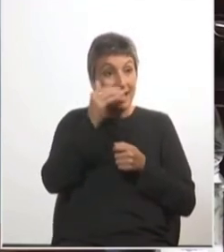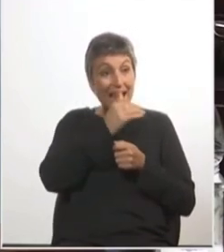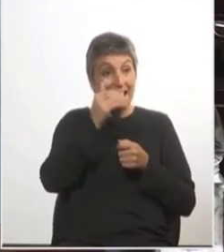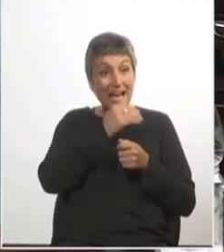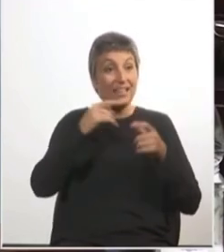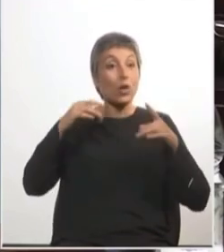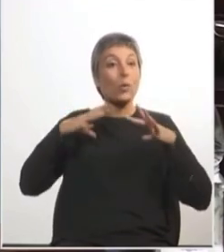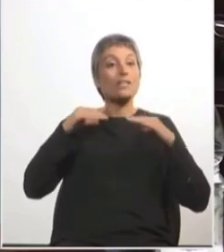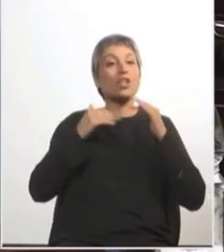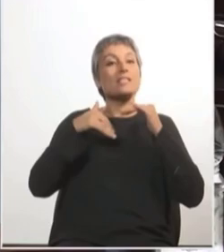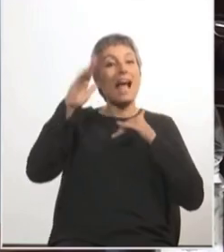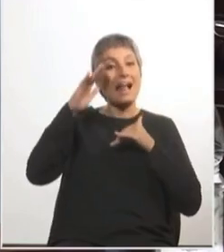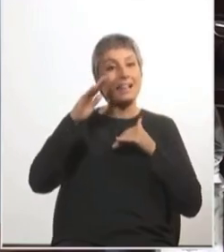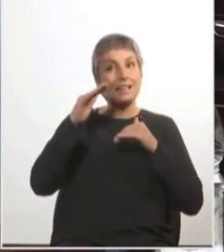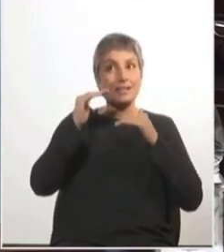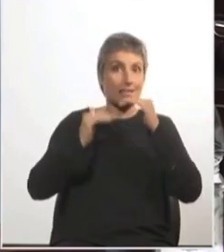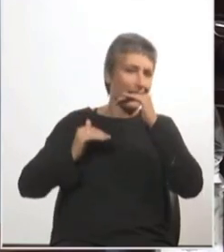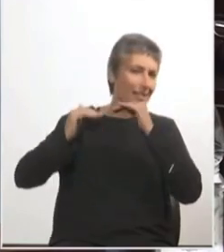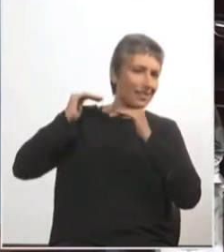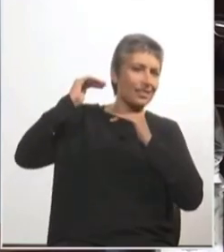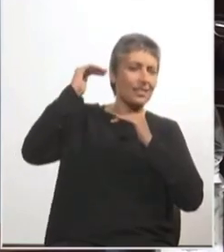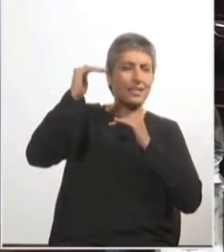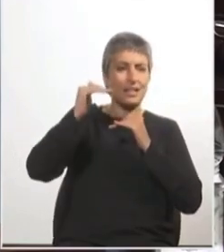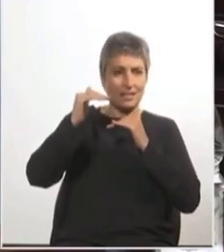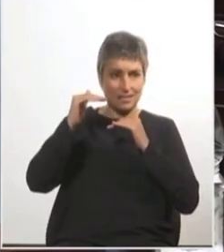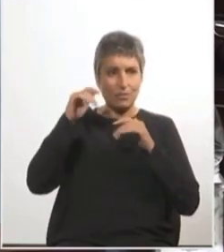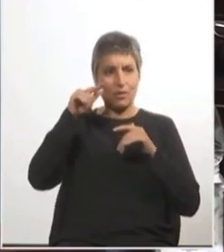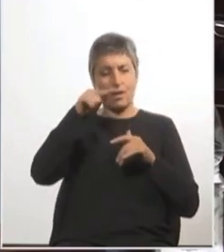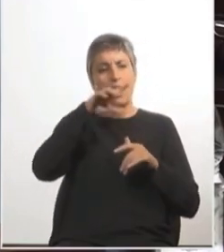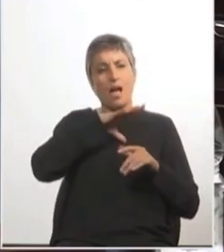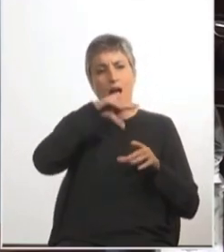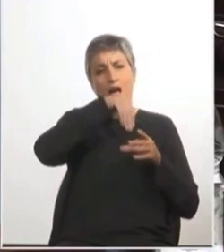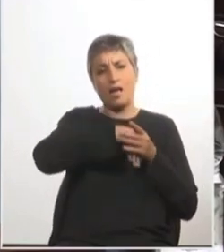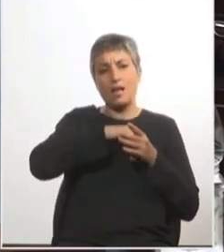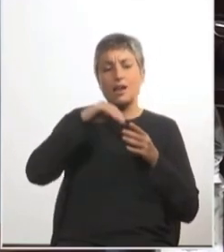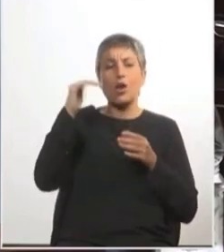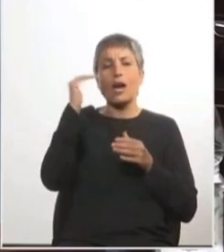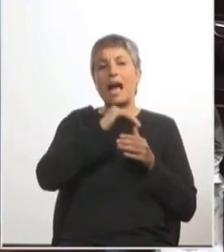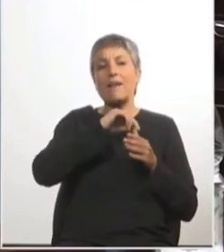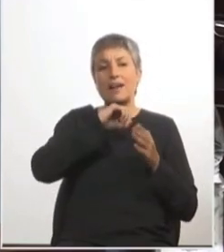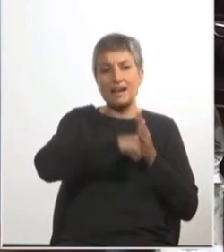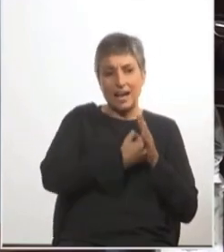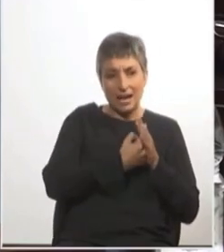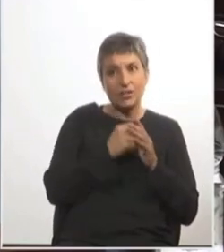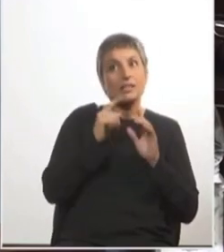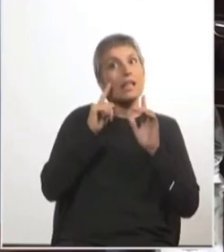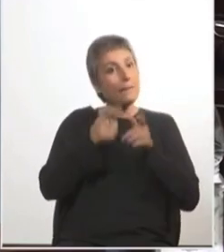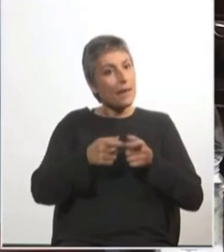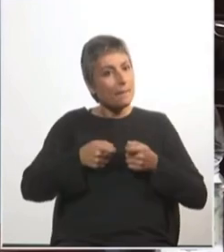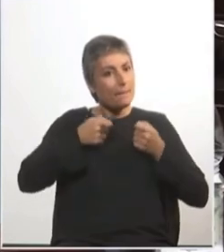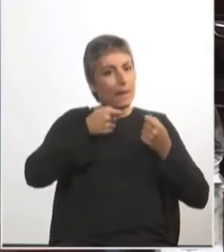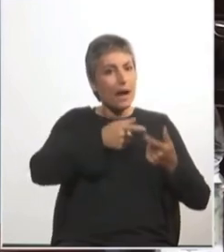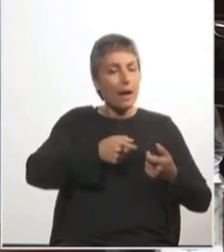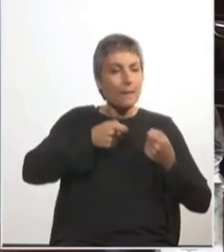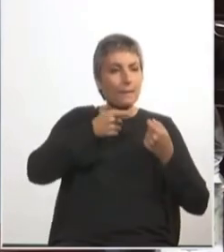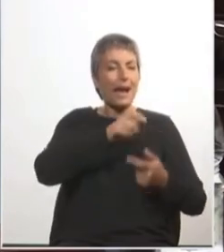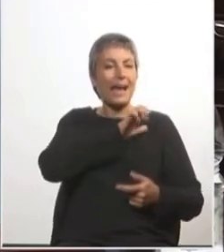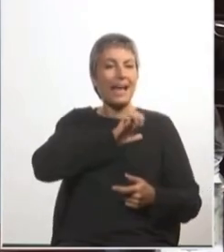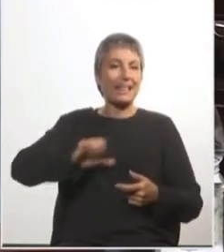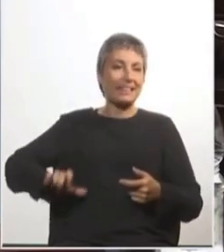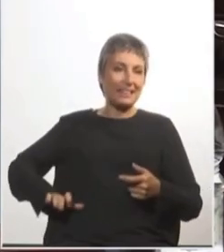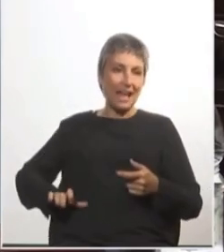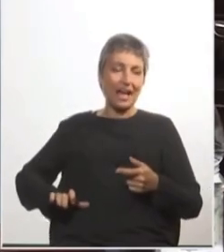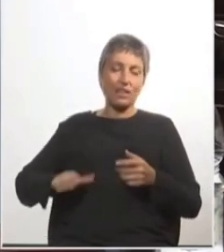jubilaciones altas y muy altas preexistentes en la caja bancaria, y también comenzó a aportar el Estado. O sea, hubo